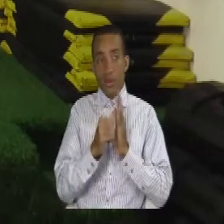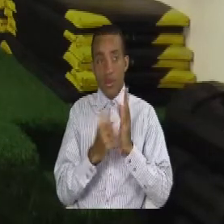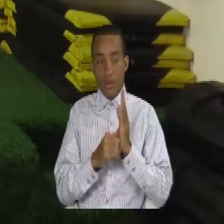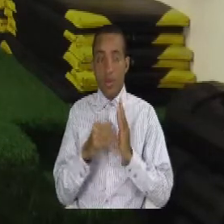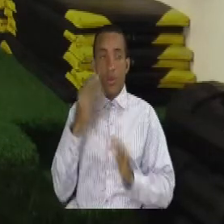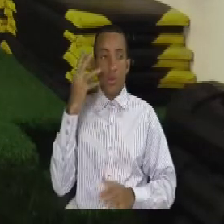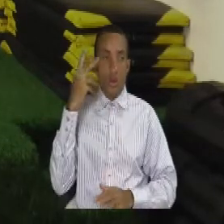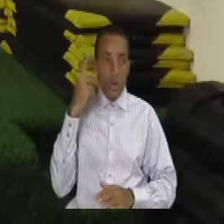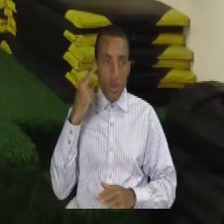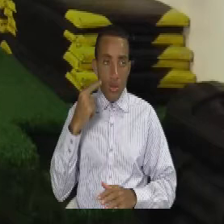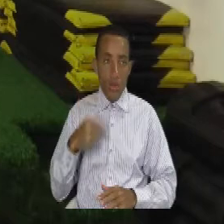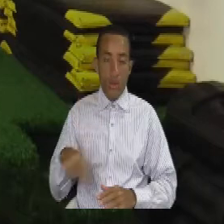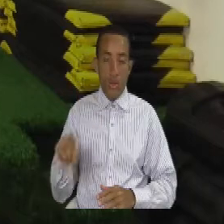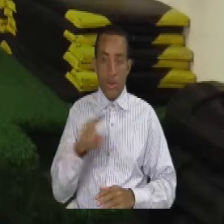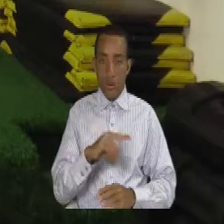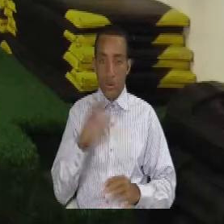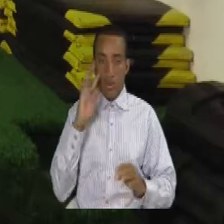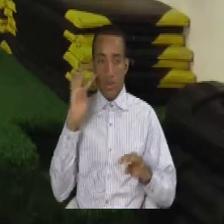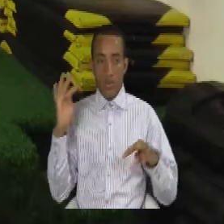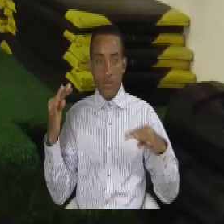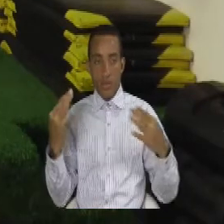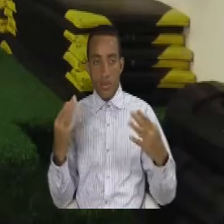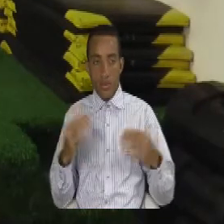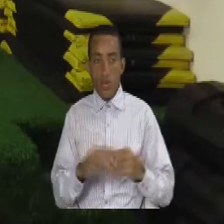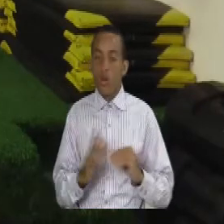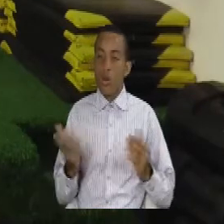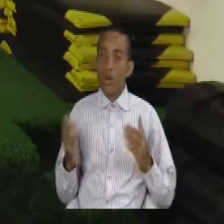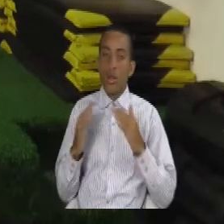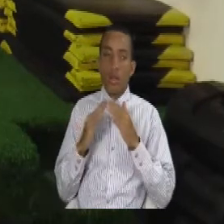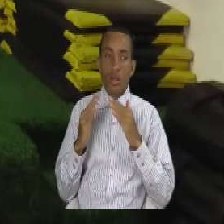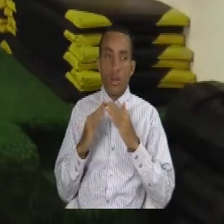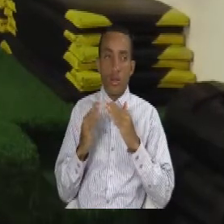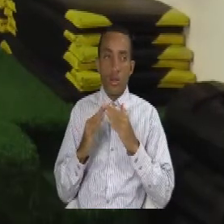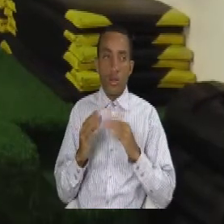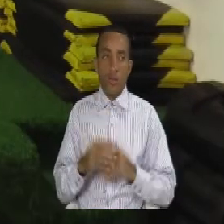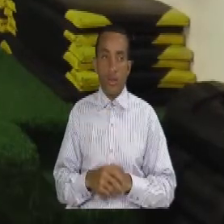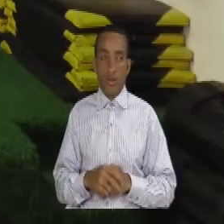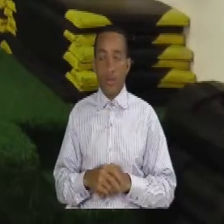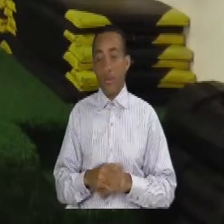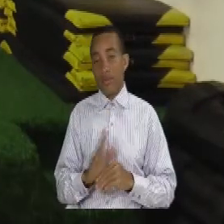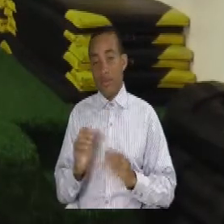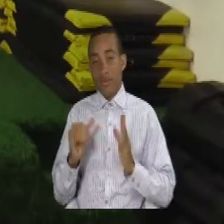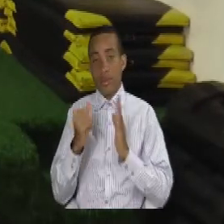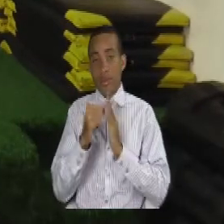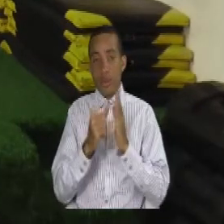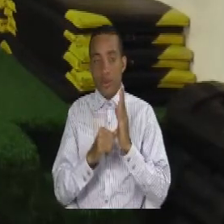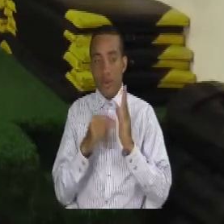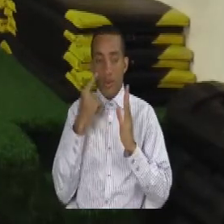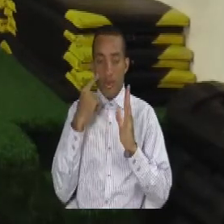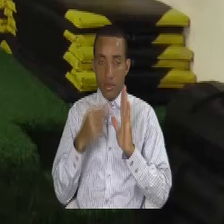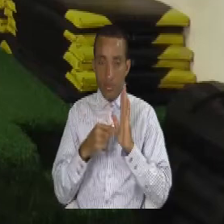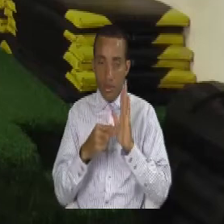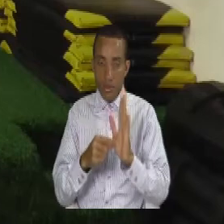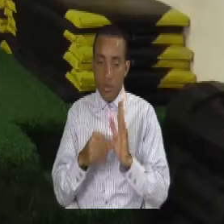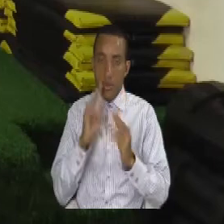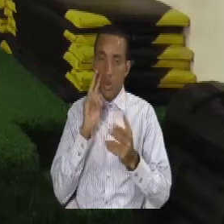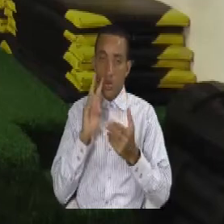día hoy lo están viendo, que es En Casa, un maravilloso programa que les brinda a ustedes la posibilidad de que